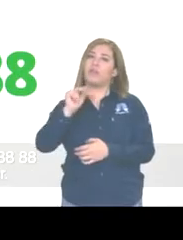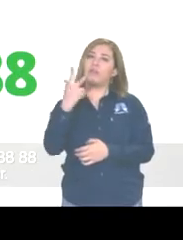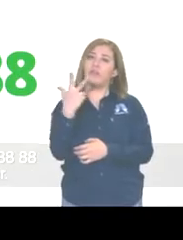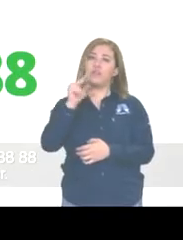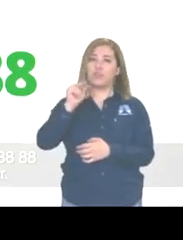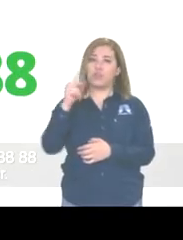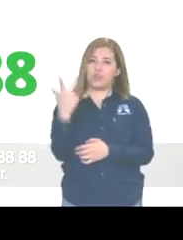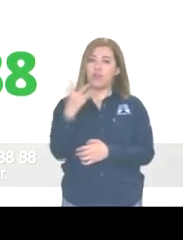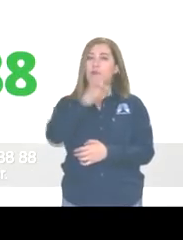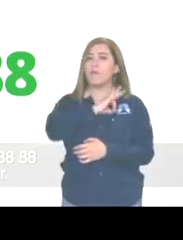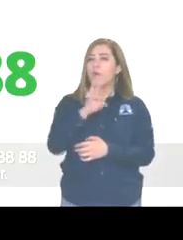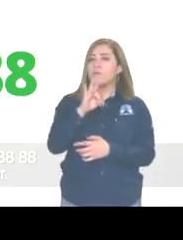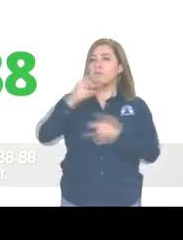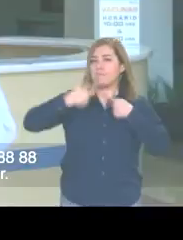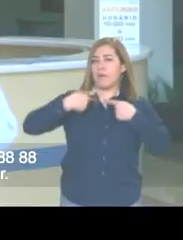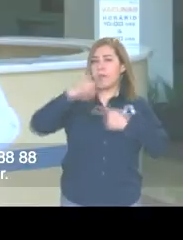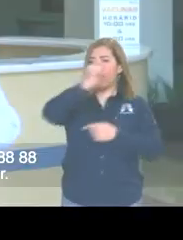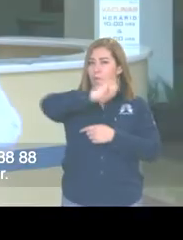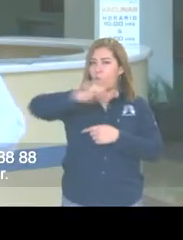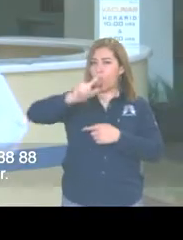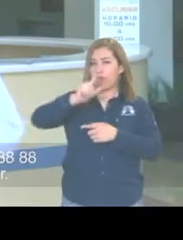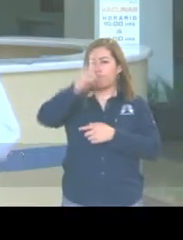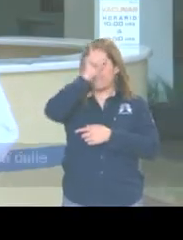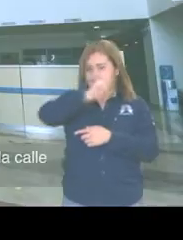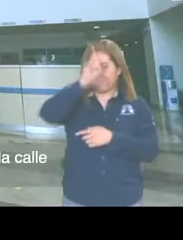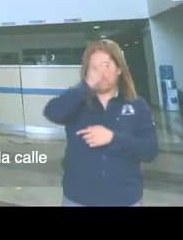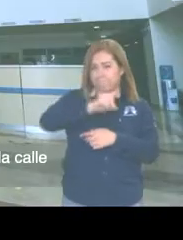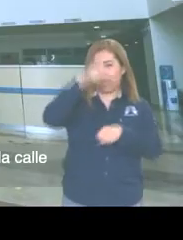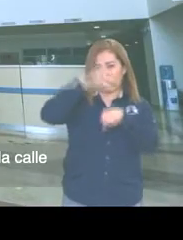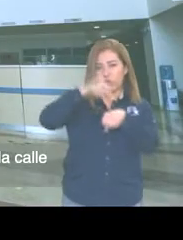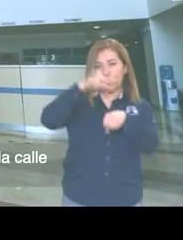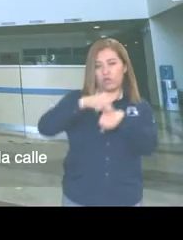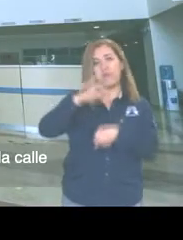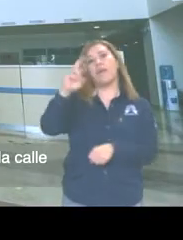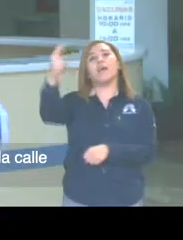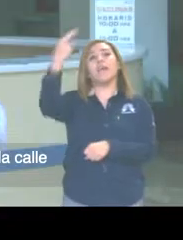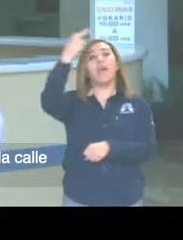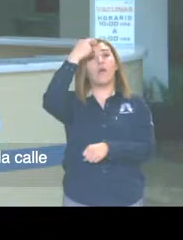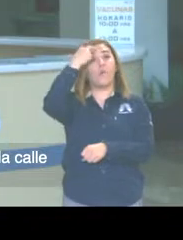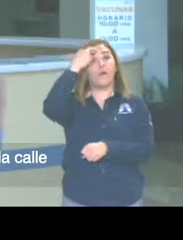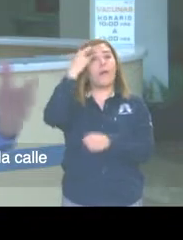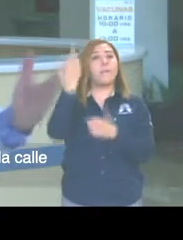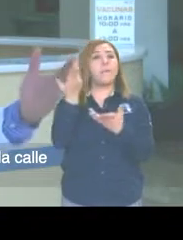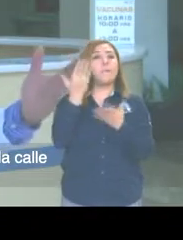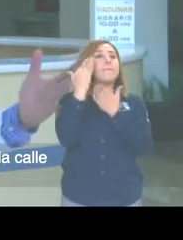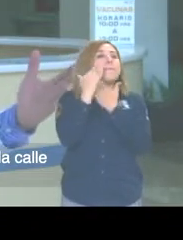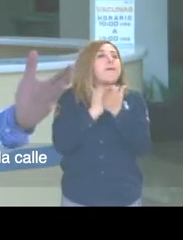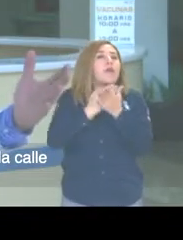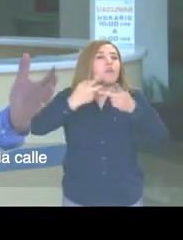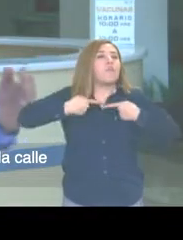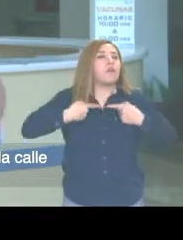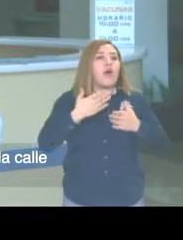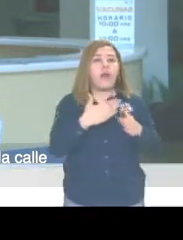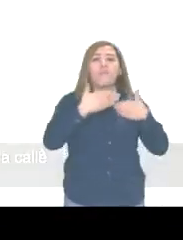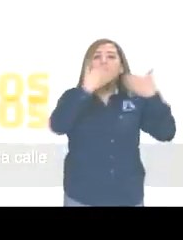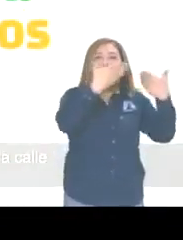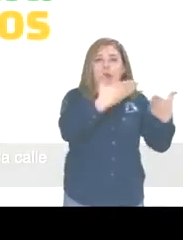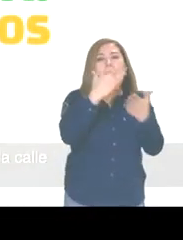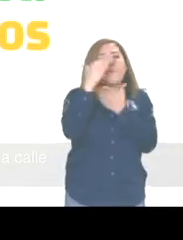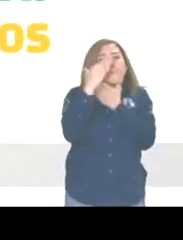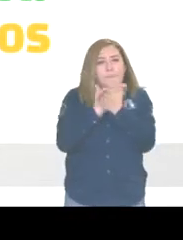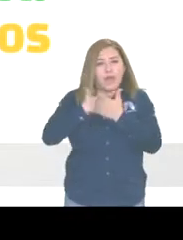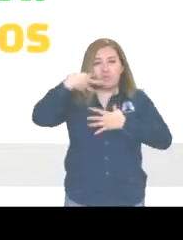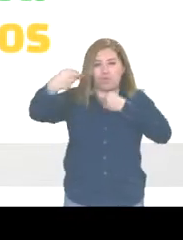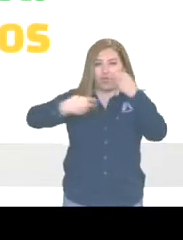800-123-8888, donde personal capacitado te va a orientar. Y recuerda, entre menos personas estemos en la calle, menor será el